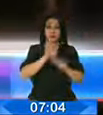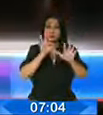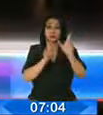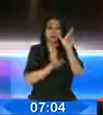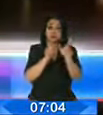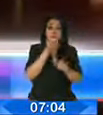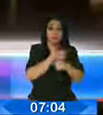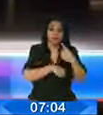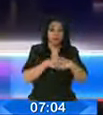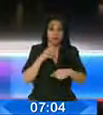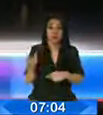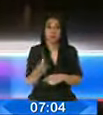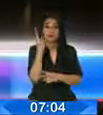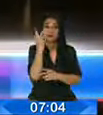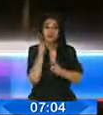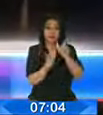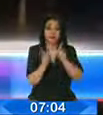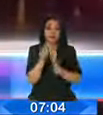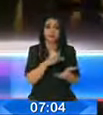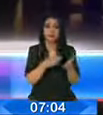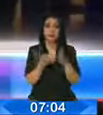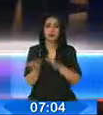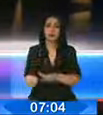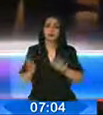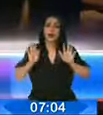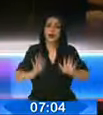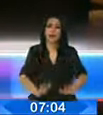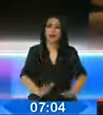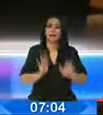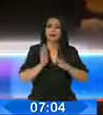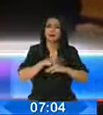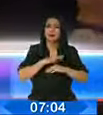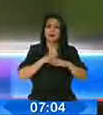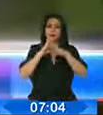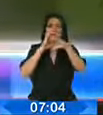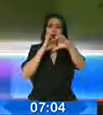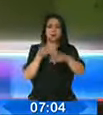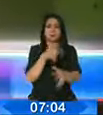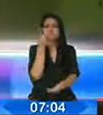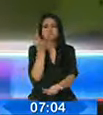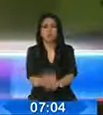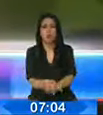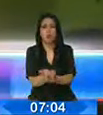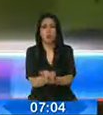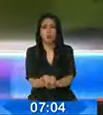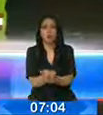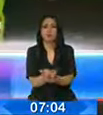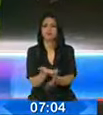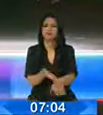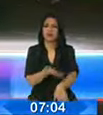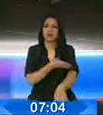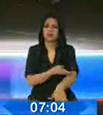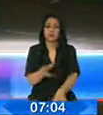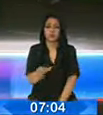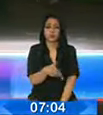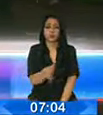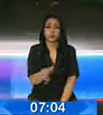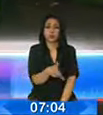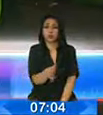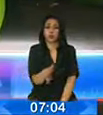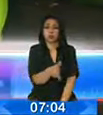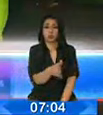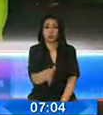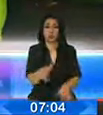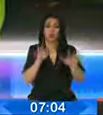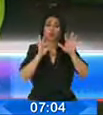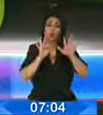heridas y tres de fallecidas desde el resultado del volcamiento del transporte pesado que habría perdido pista aproximadamente a las